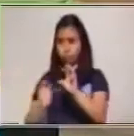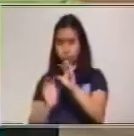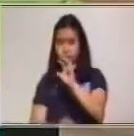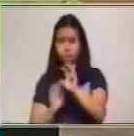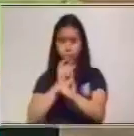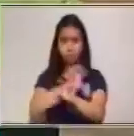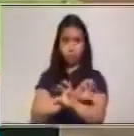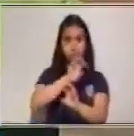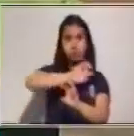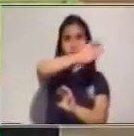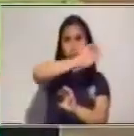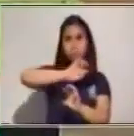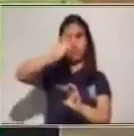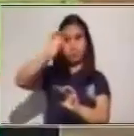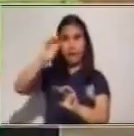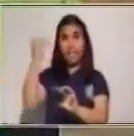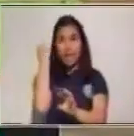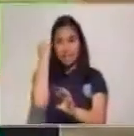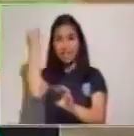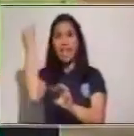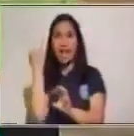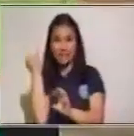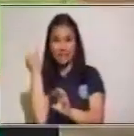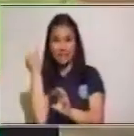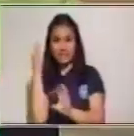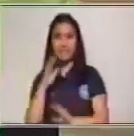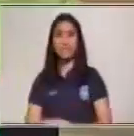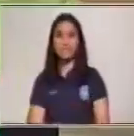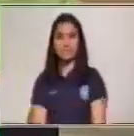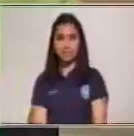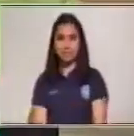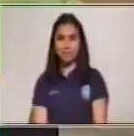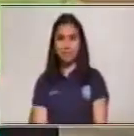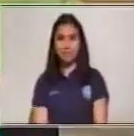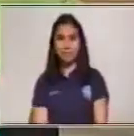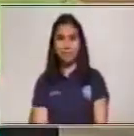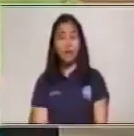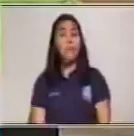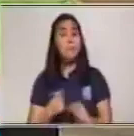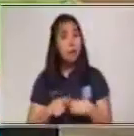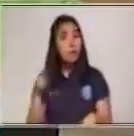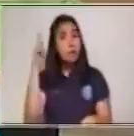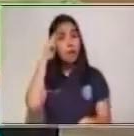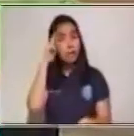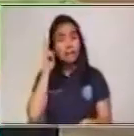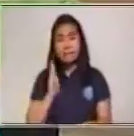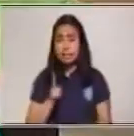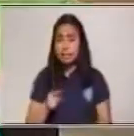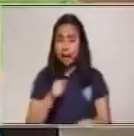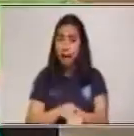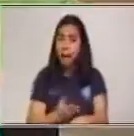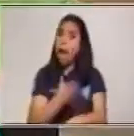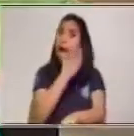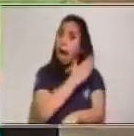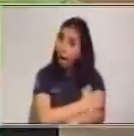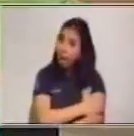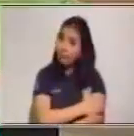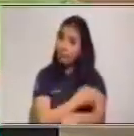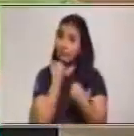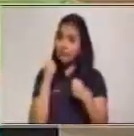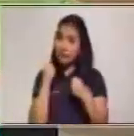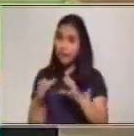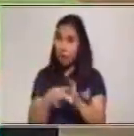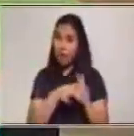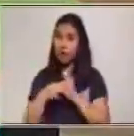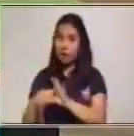que debes de hacer una lectura de cada uno de los temas. Muy bien, vamos a comenzar.